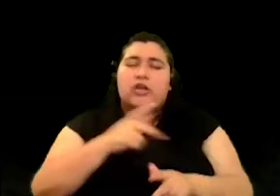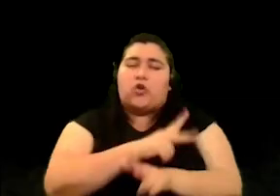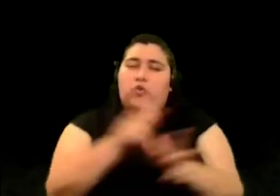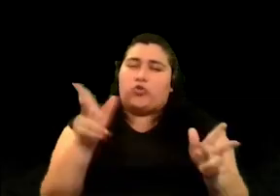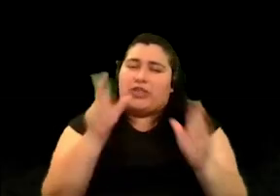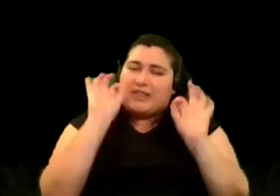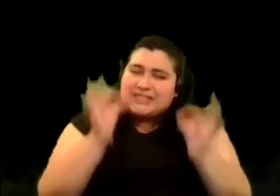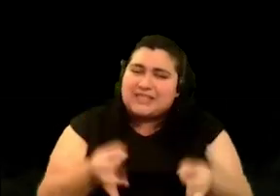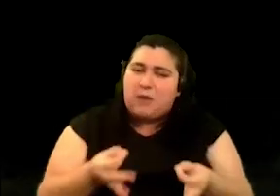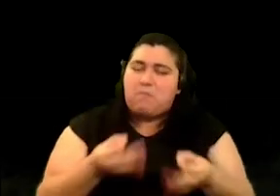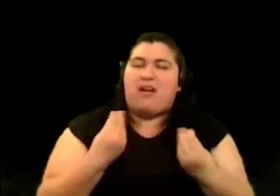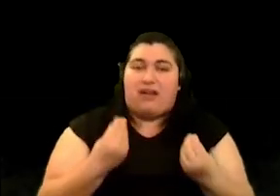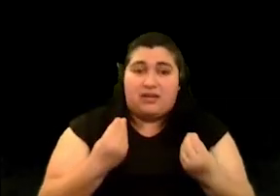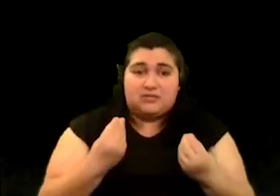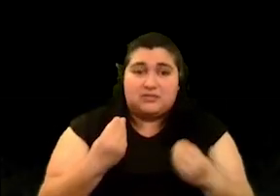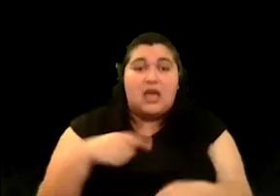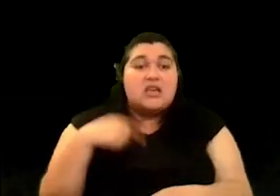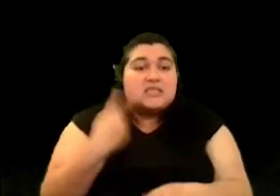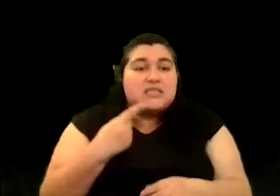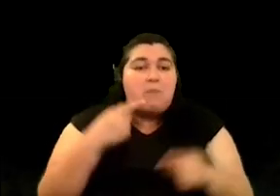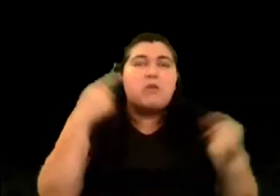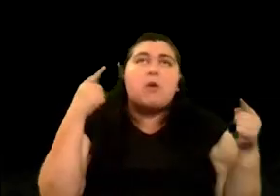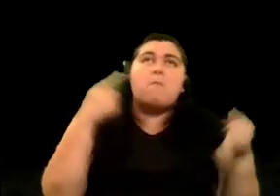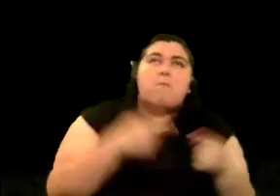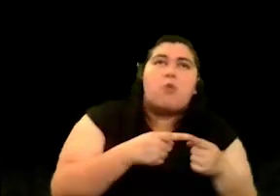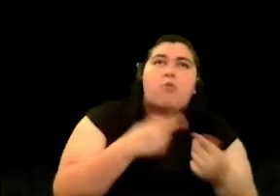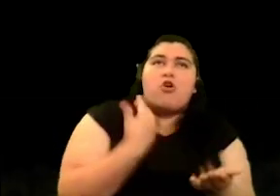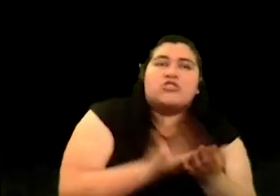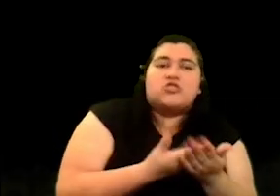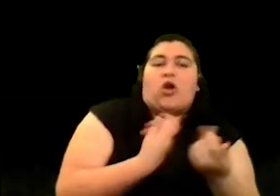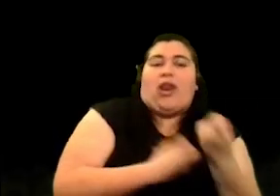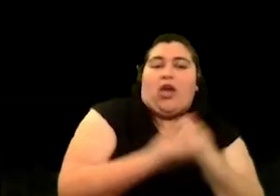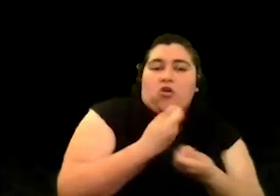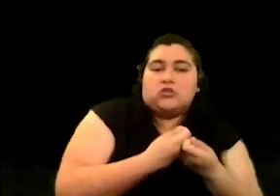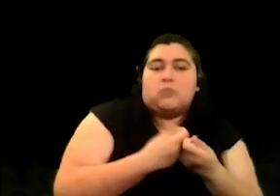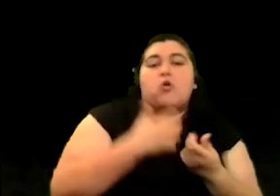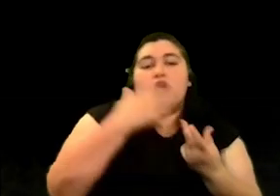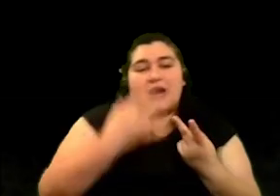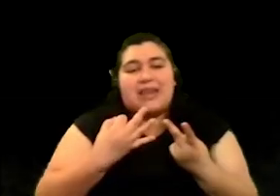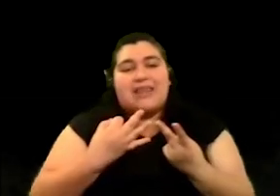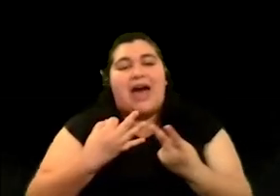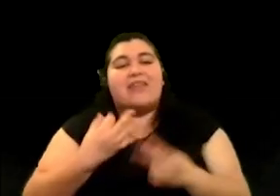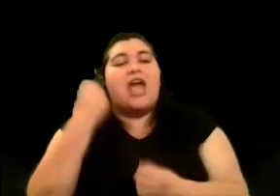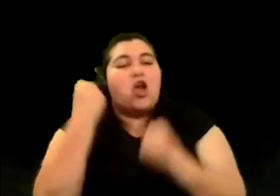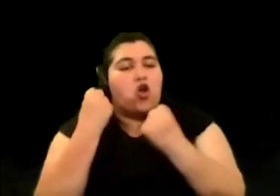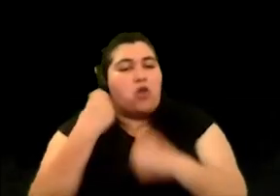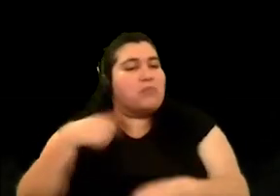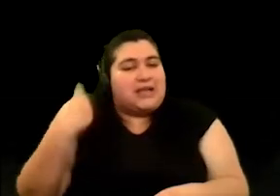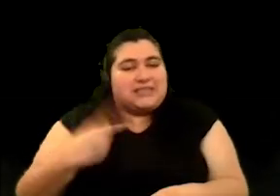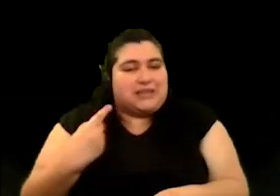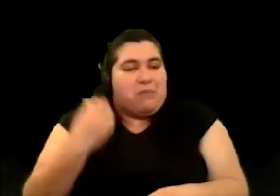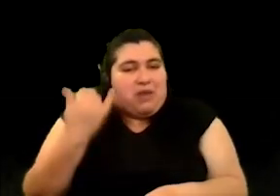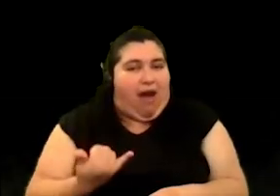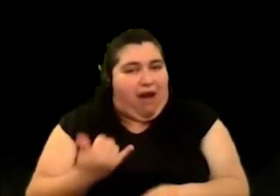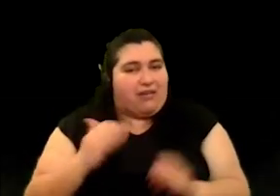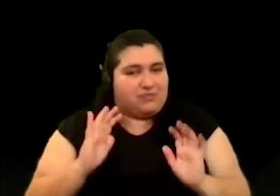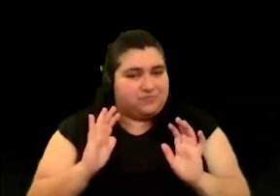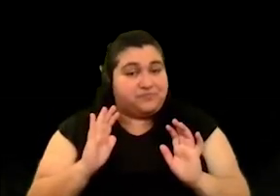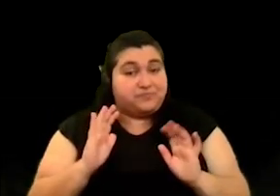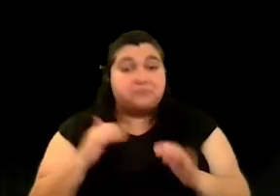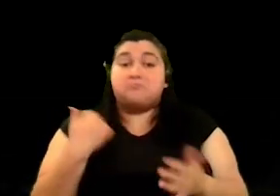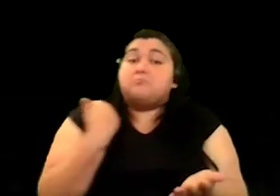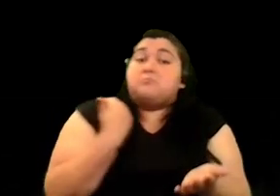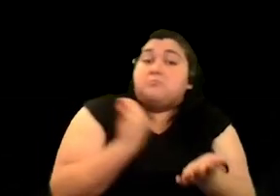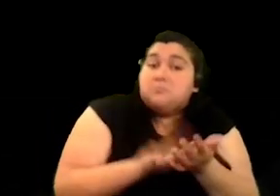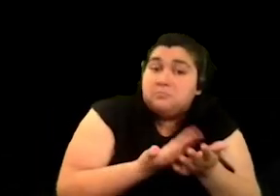¿sí? No siempre va a haber propósito de negocios, pero siempre va a haber realidad económica. Ahora, puede ser que yo tenga propósito de negocios y